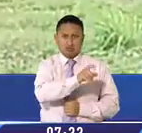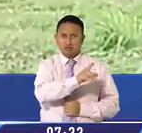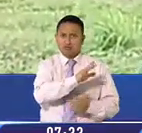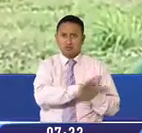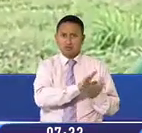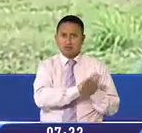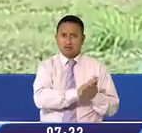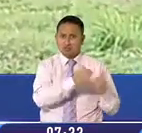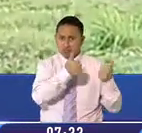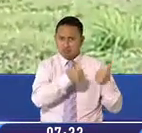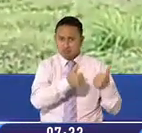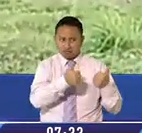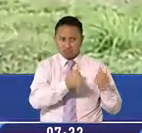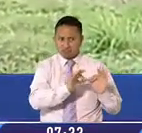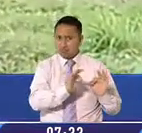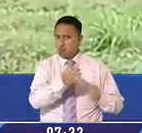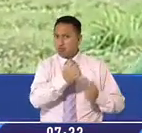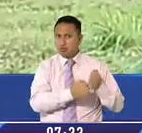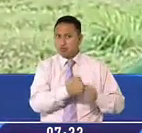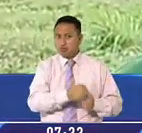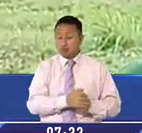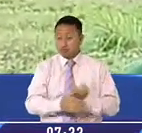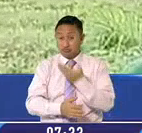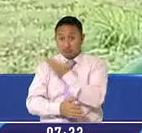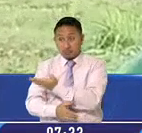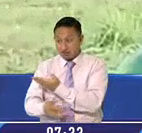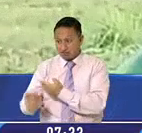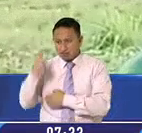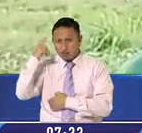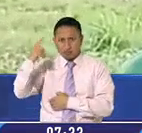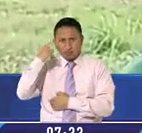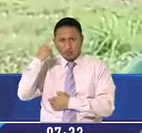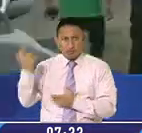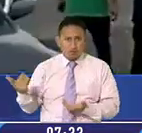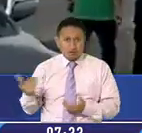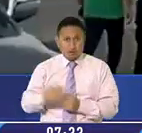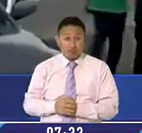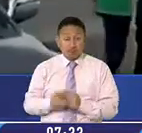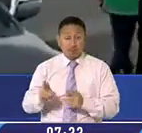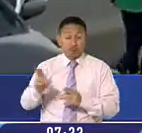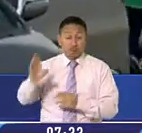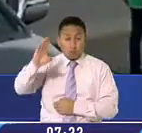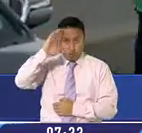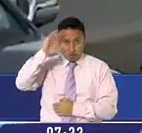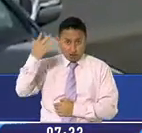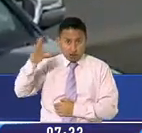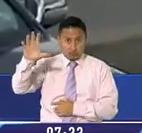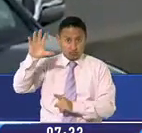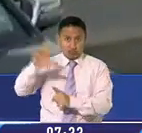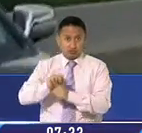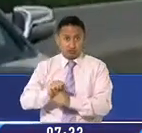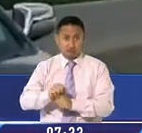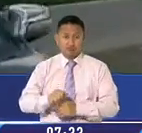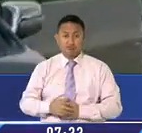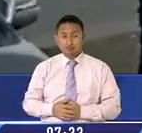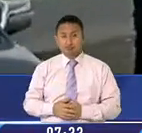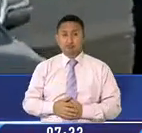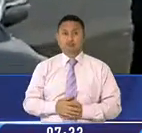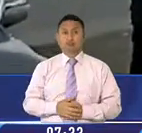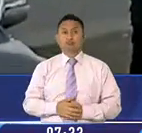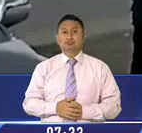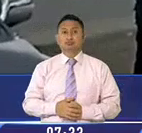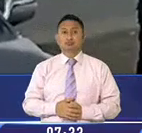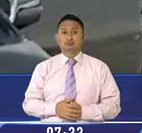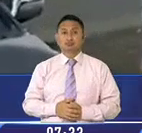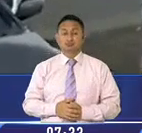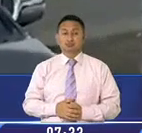tranquila, indefensa, no tuvo por qué haber hecho esta persona esto, pero ojalá la policía lo pueda capturar. Desde Los Ríos, informó